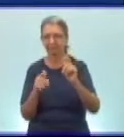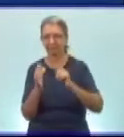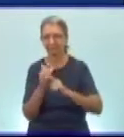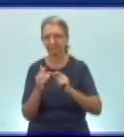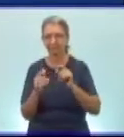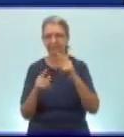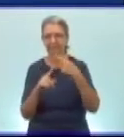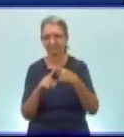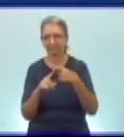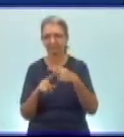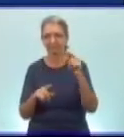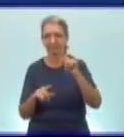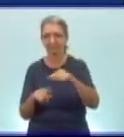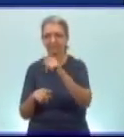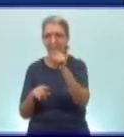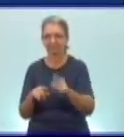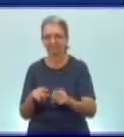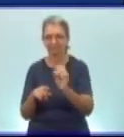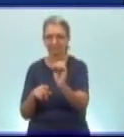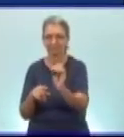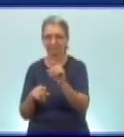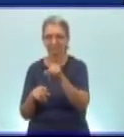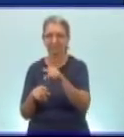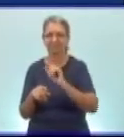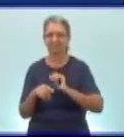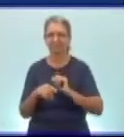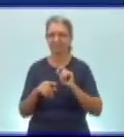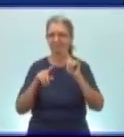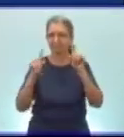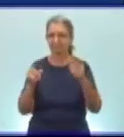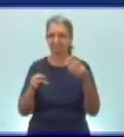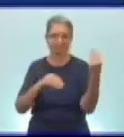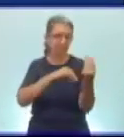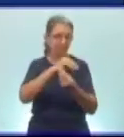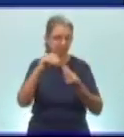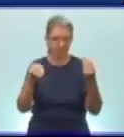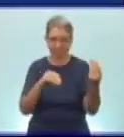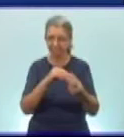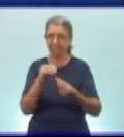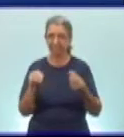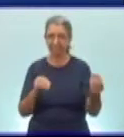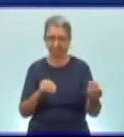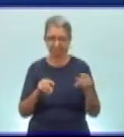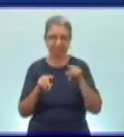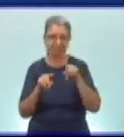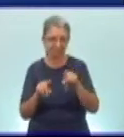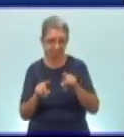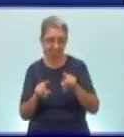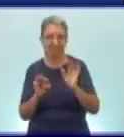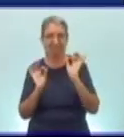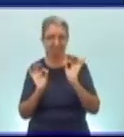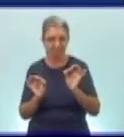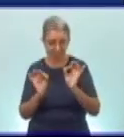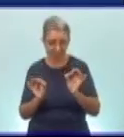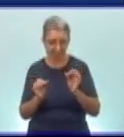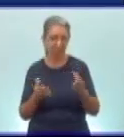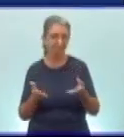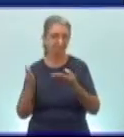inicial. Podríamos sustituir en esta expresión, porque todo esto que está aquí ustedes ven precisamente que es lo mismo que esa